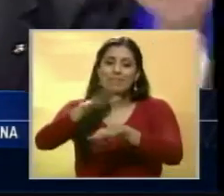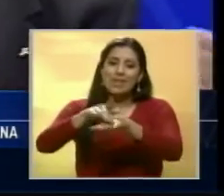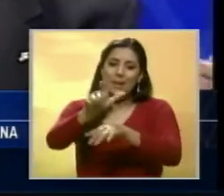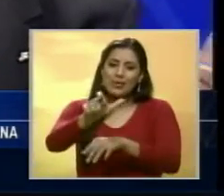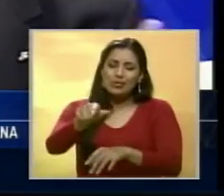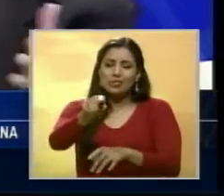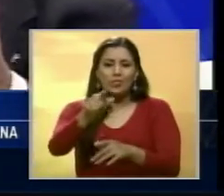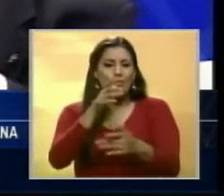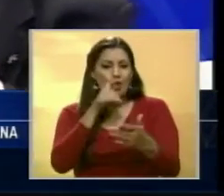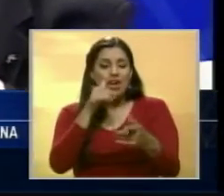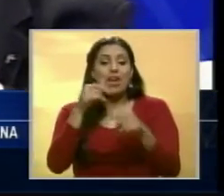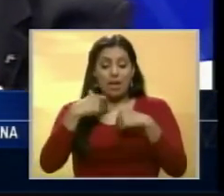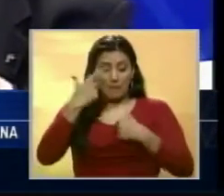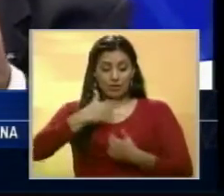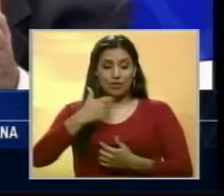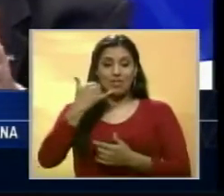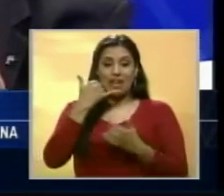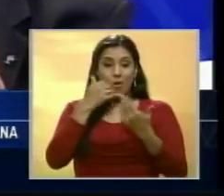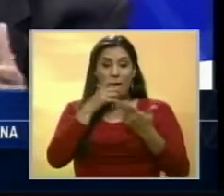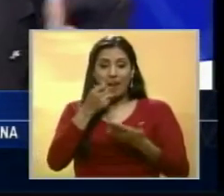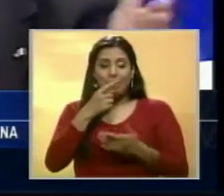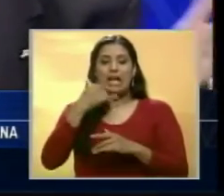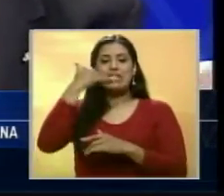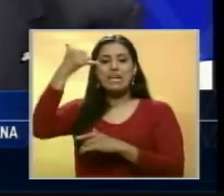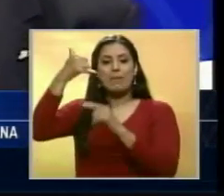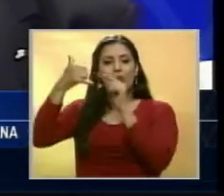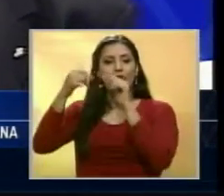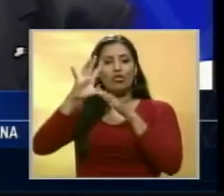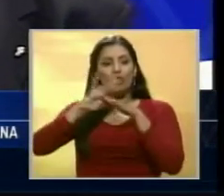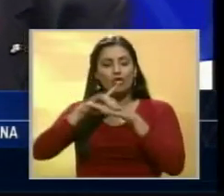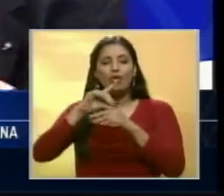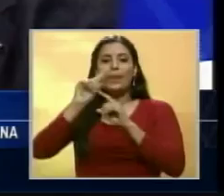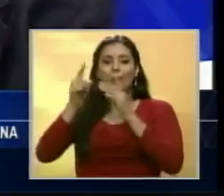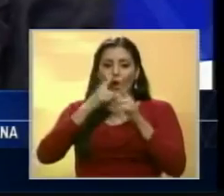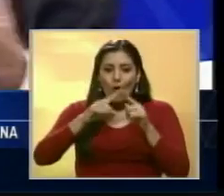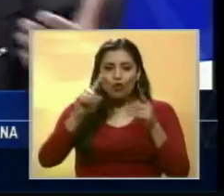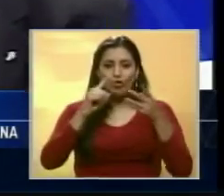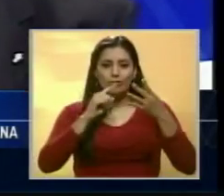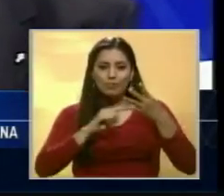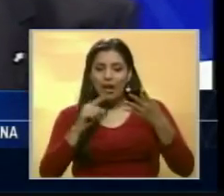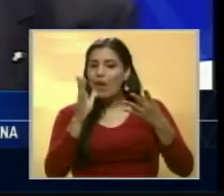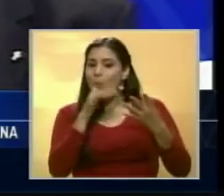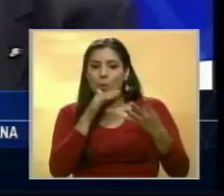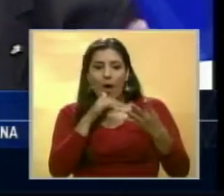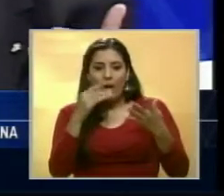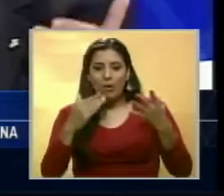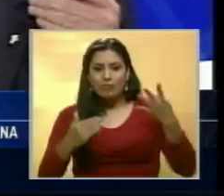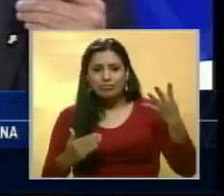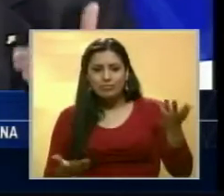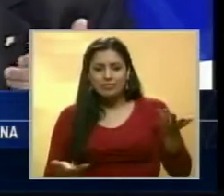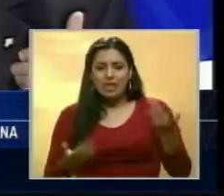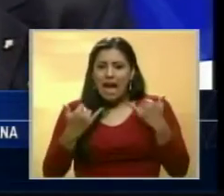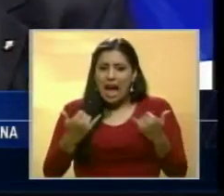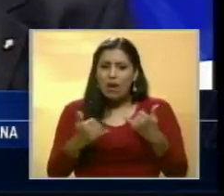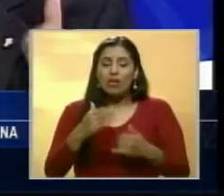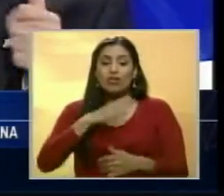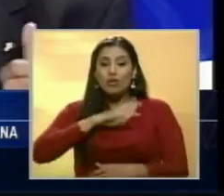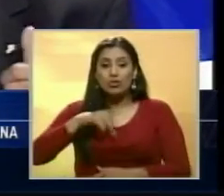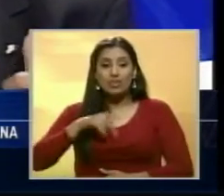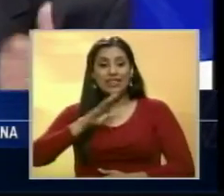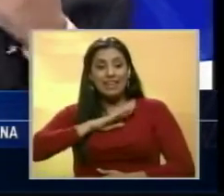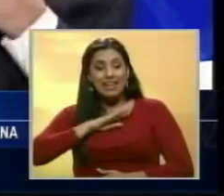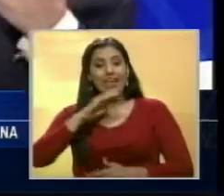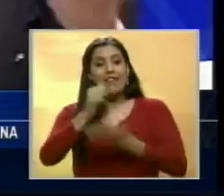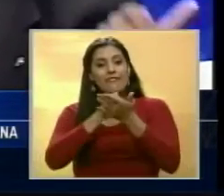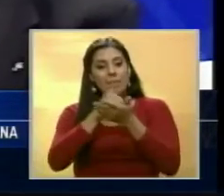paciente llama al médico, pero lo más triste es que cuando el médico le prescribe el otro medicamento tampoco lo consigue, al extremo que ahora nosotros estamos en